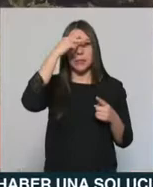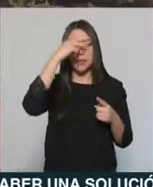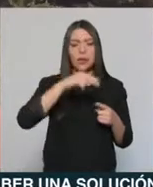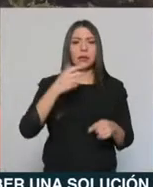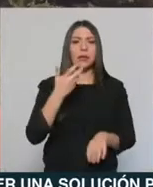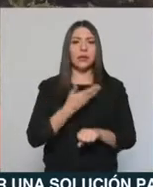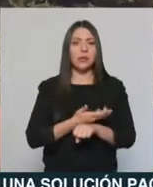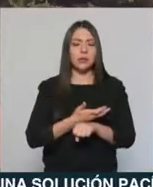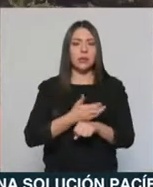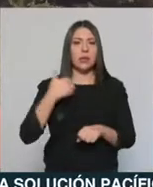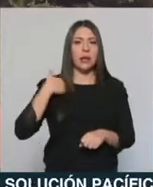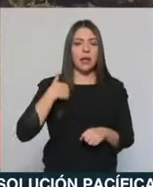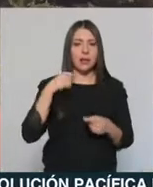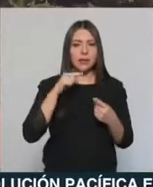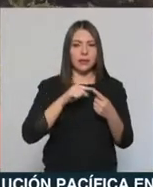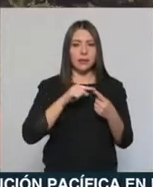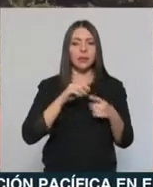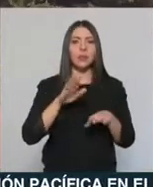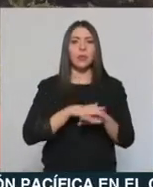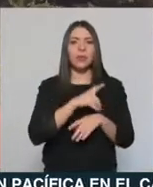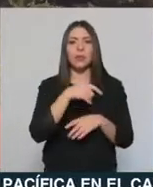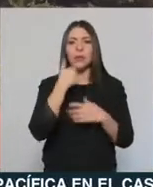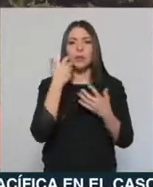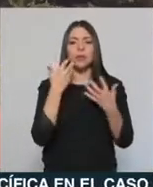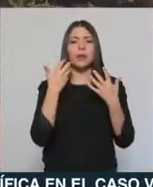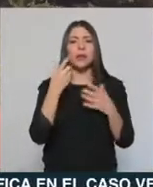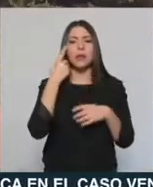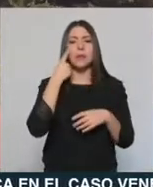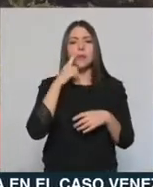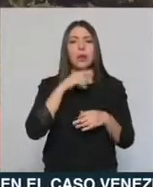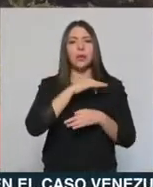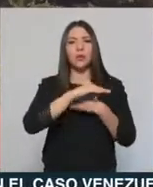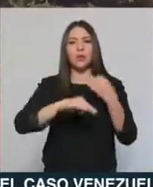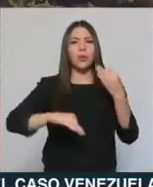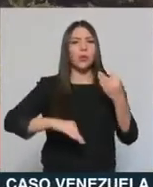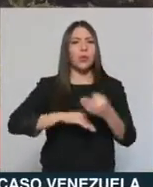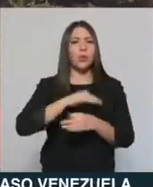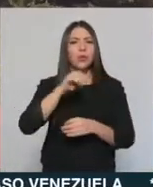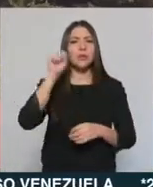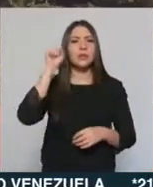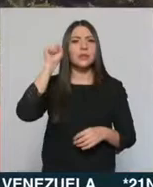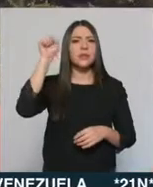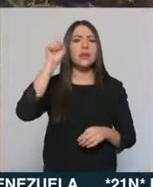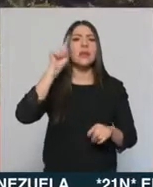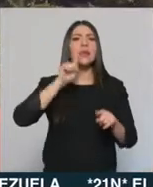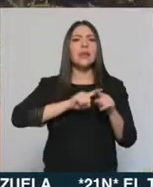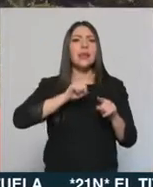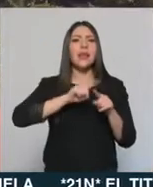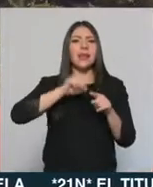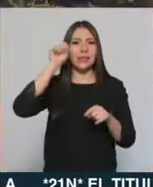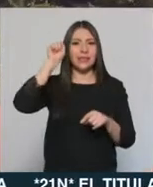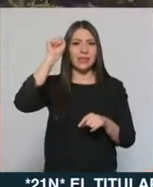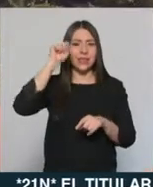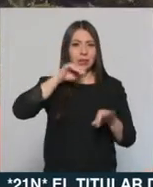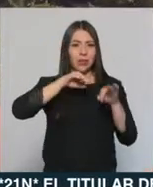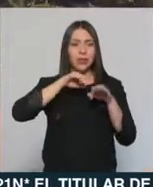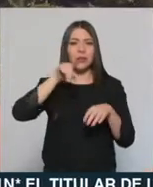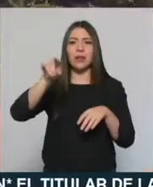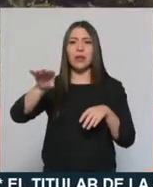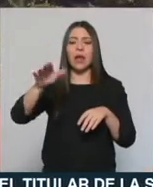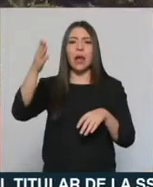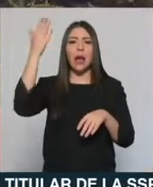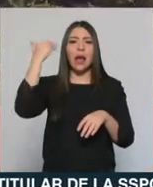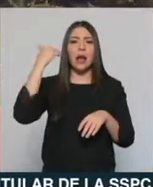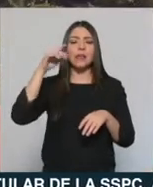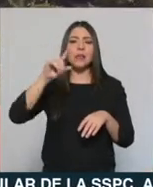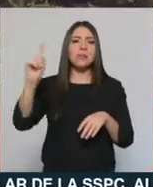específicamente a tratar de dar una democratización interna a los sindicatos en cuanto a la elección de sus dirigentes. Básicamente el compromiso que tenía el gobierno